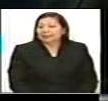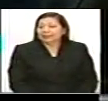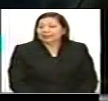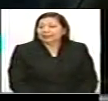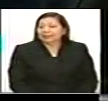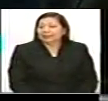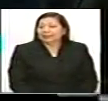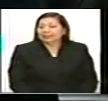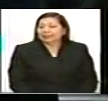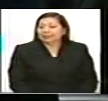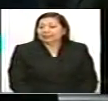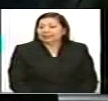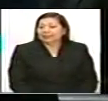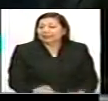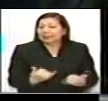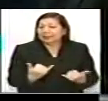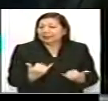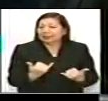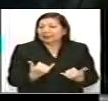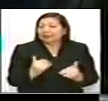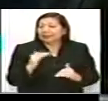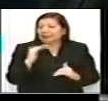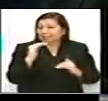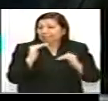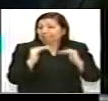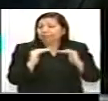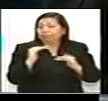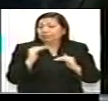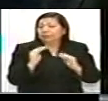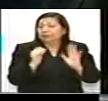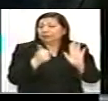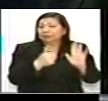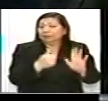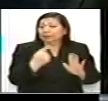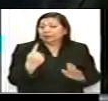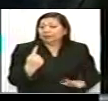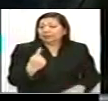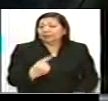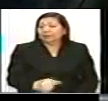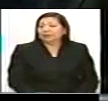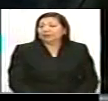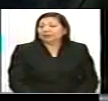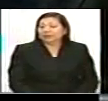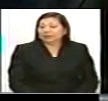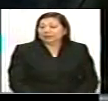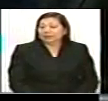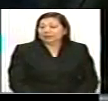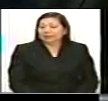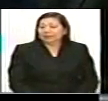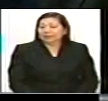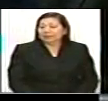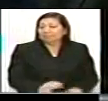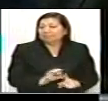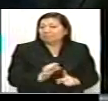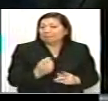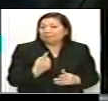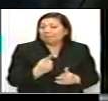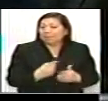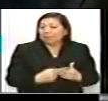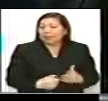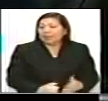Y de estas estaciones, 61 fueron siniestradas por